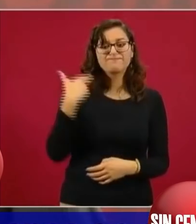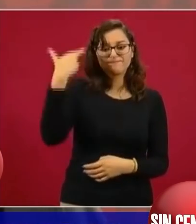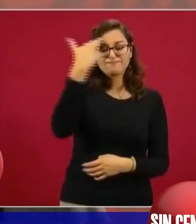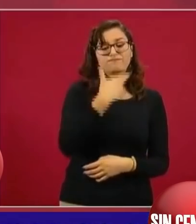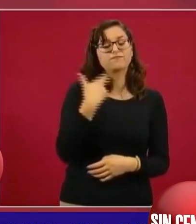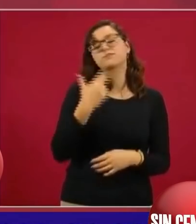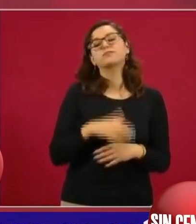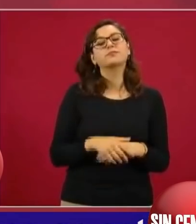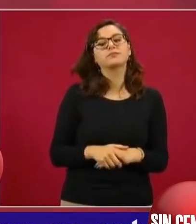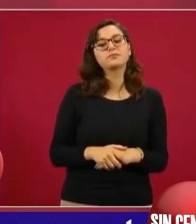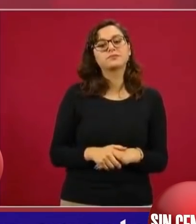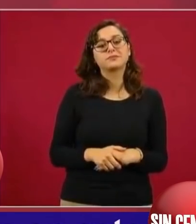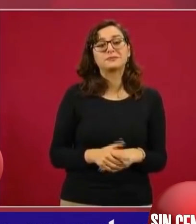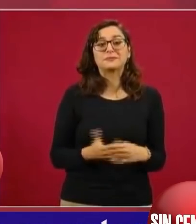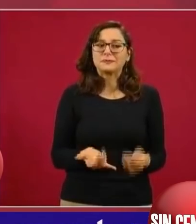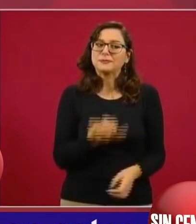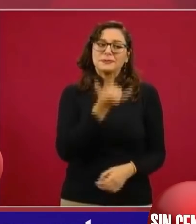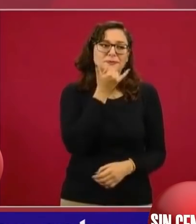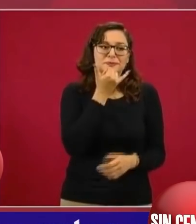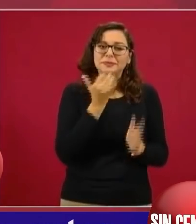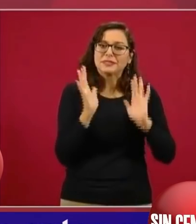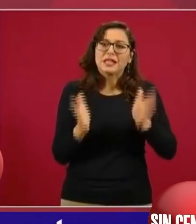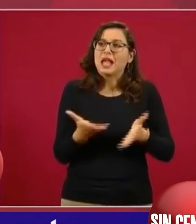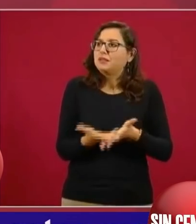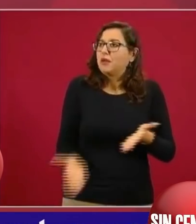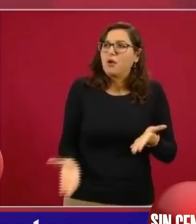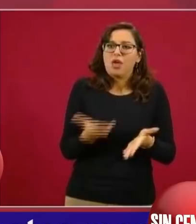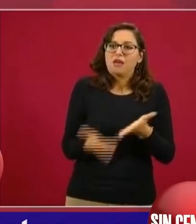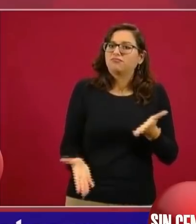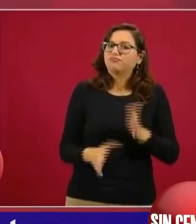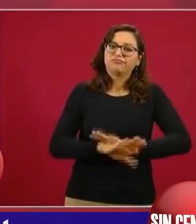Le dije, y esto cambió, es una nueva realidad.